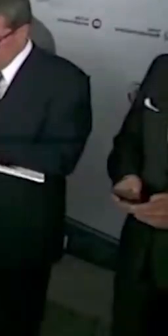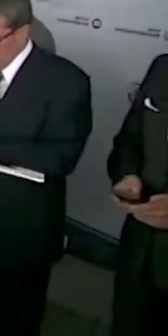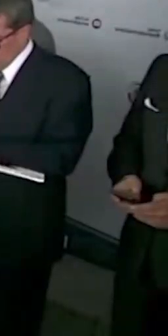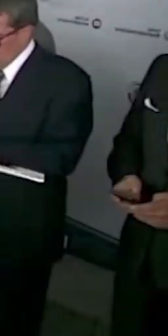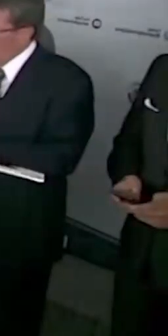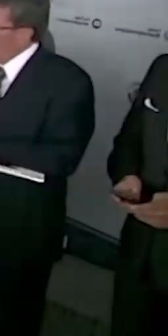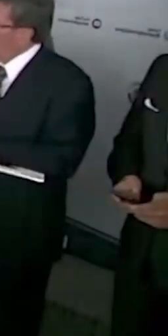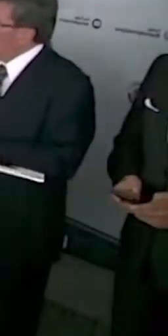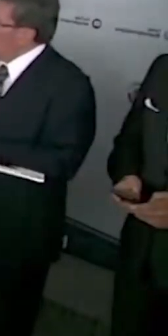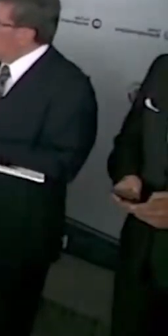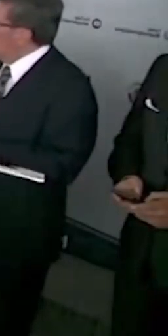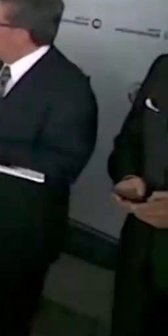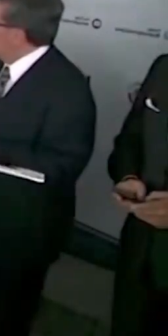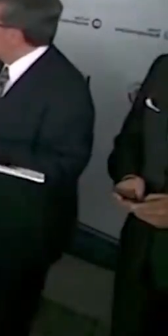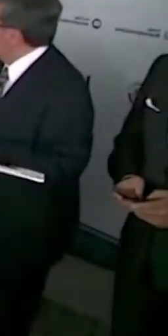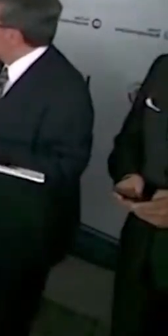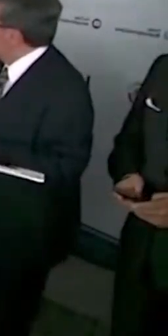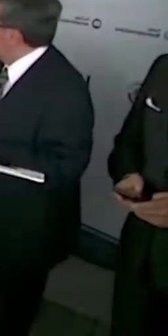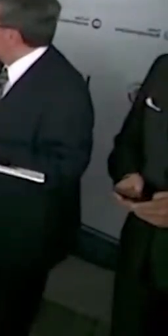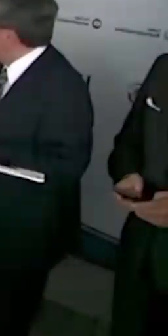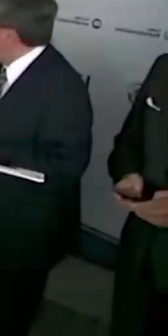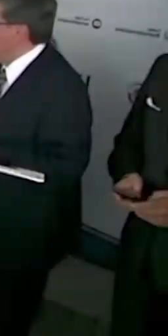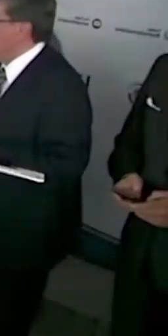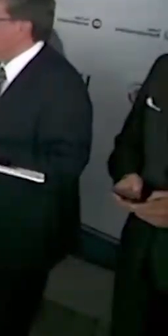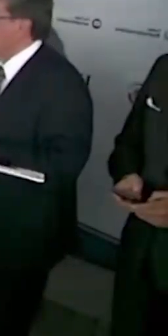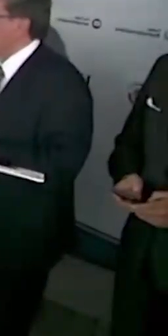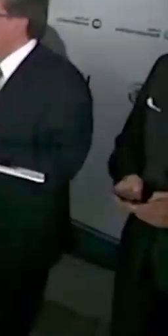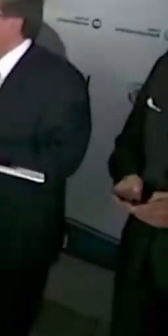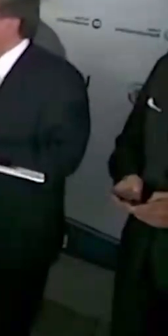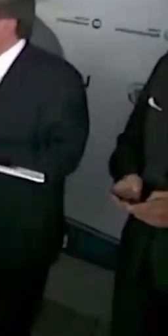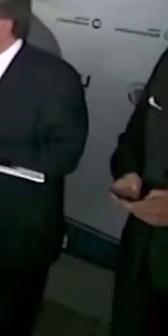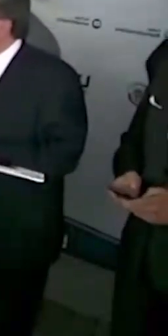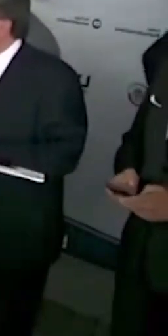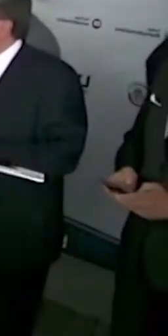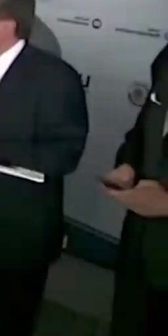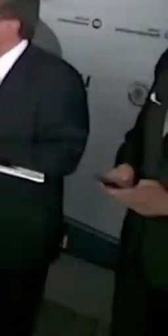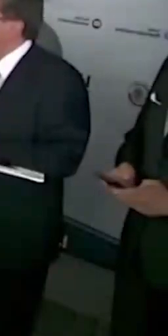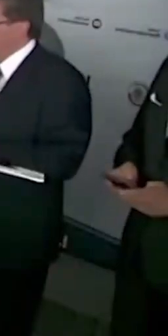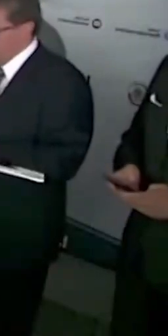Adelante, pues. Así es, presidente. La primera pregunta se la haría a Claudia Flores Barreto de N+.